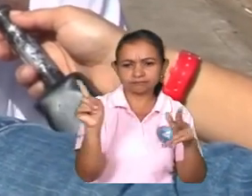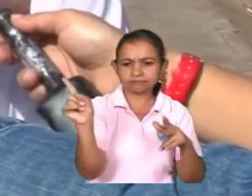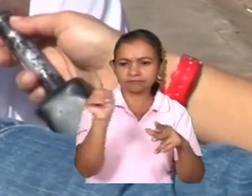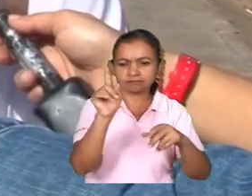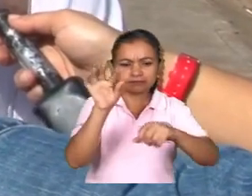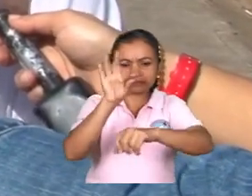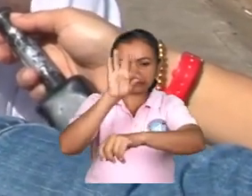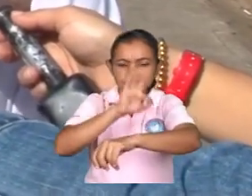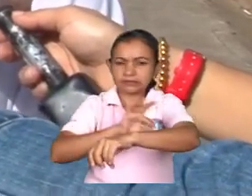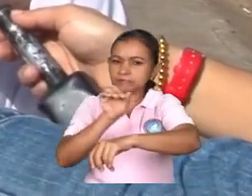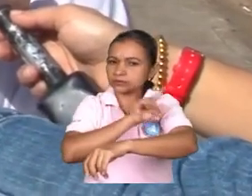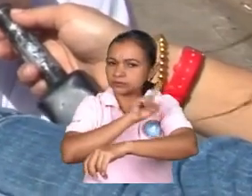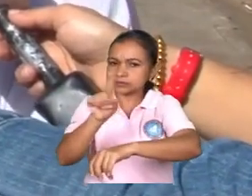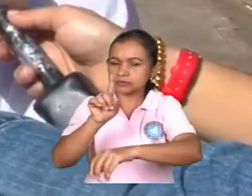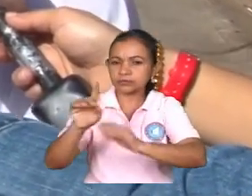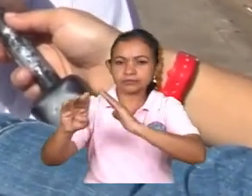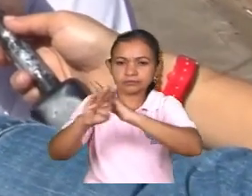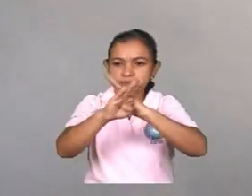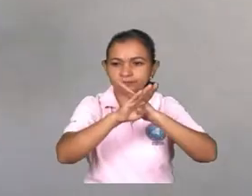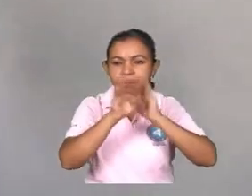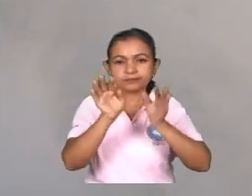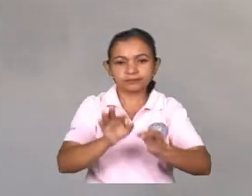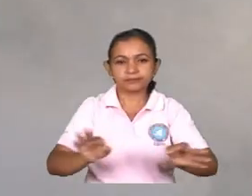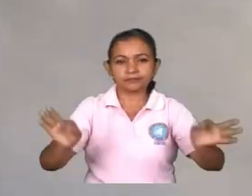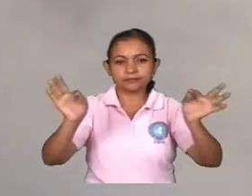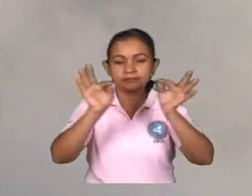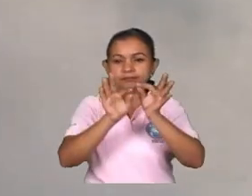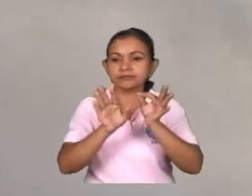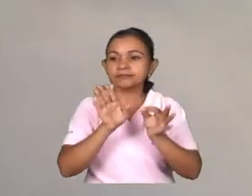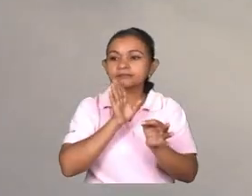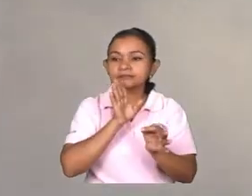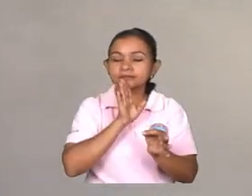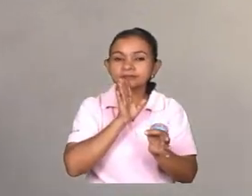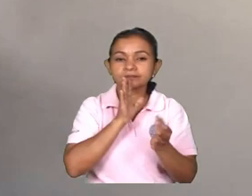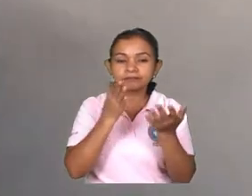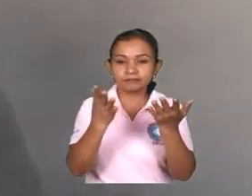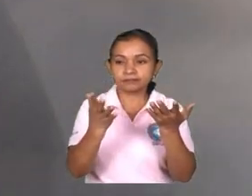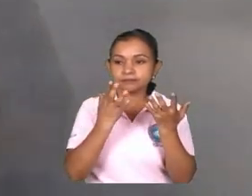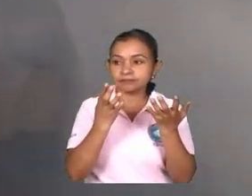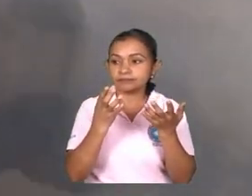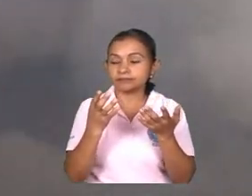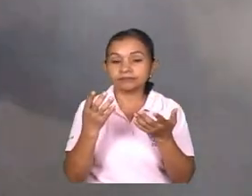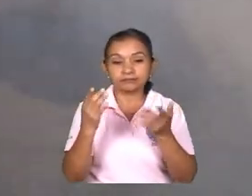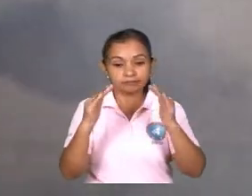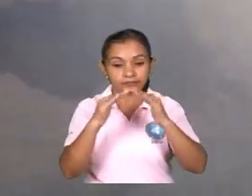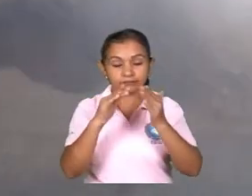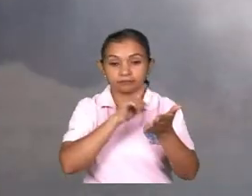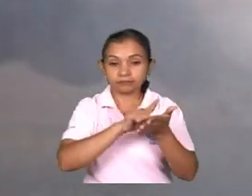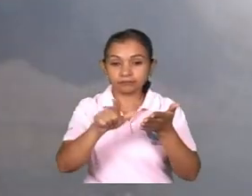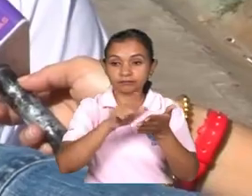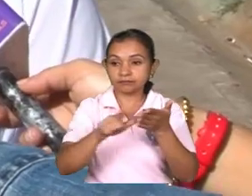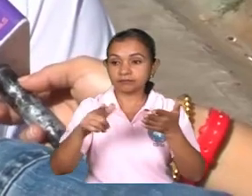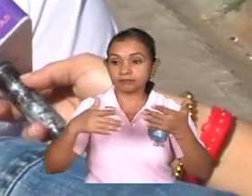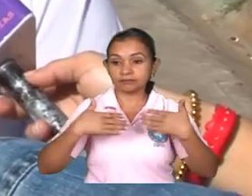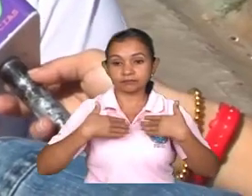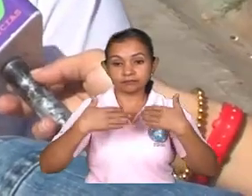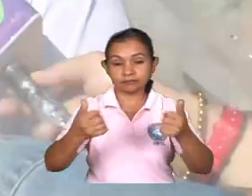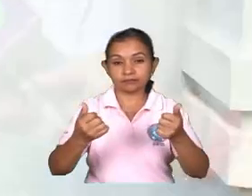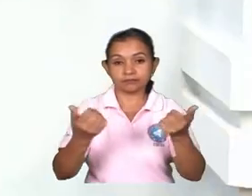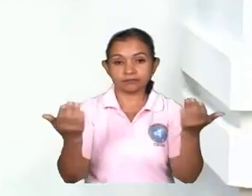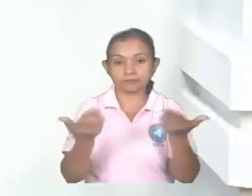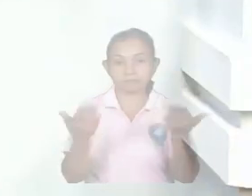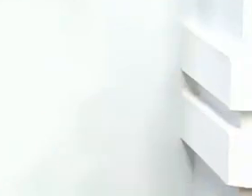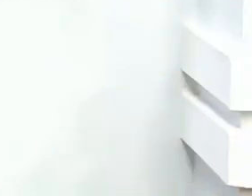es el dengue, principalmente. Lo que estamos tratando de hacer es un hogar limpio, vivir bonito, vivir sano, como dice